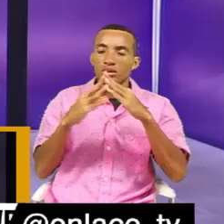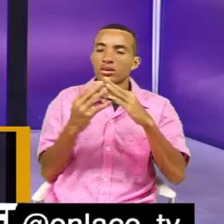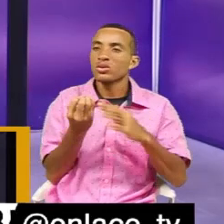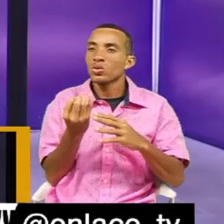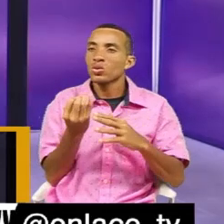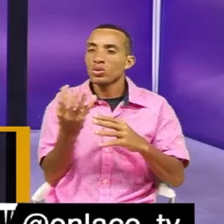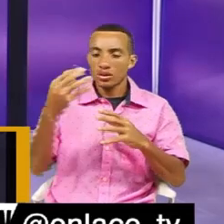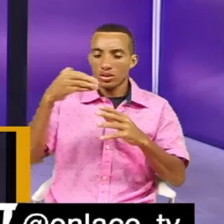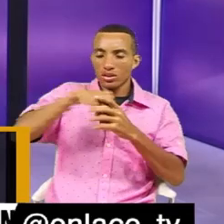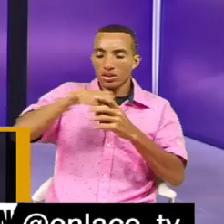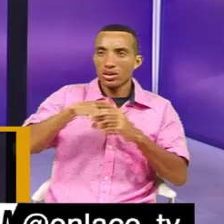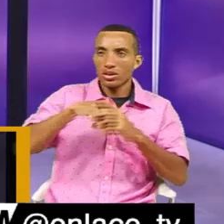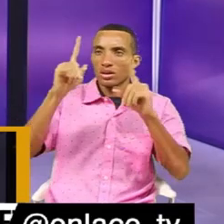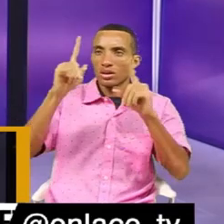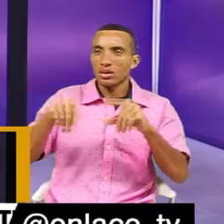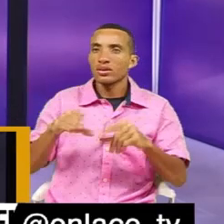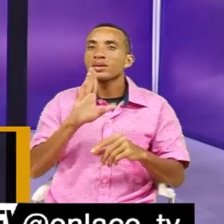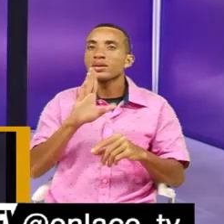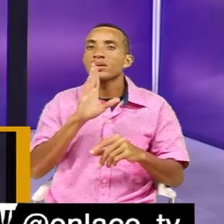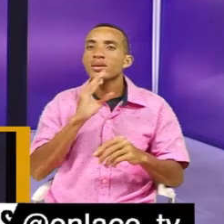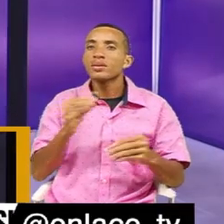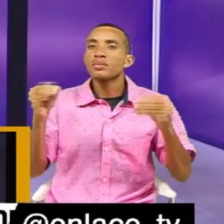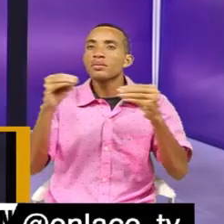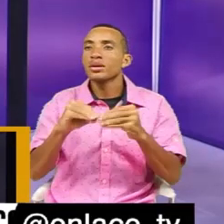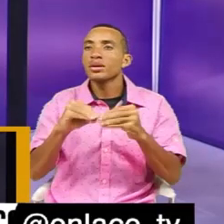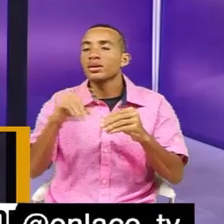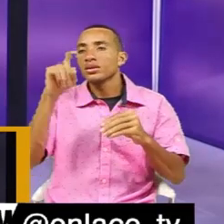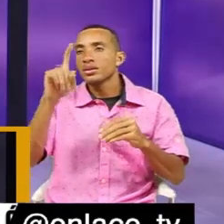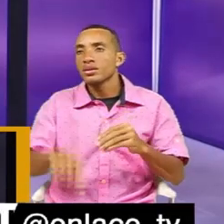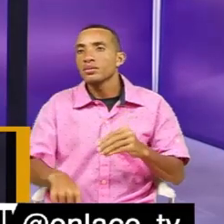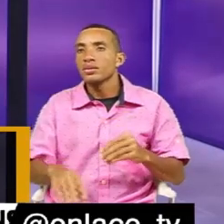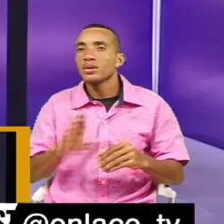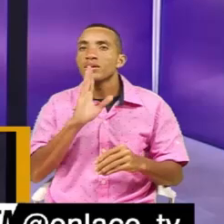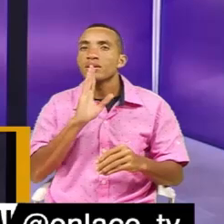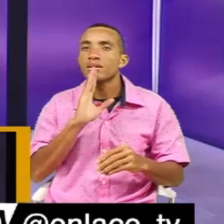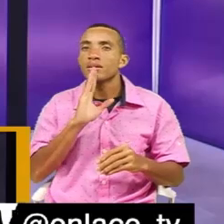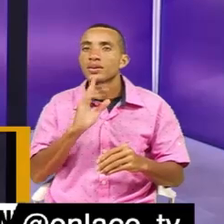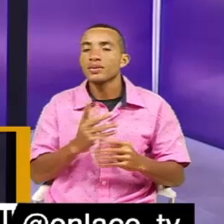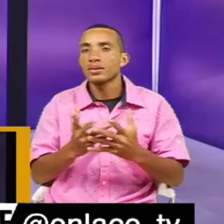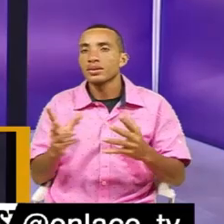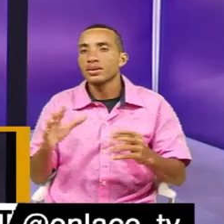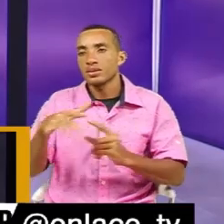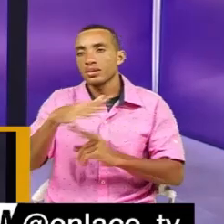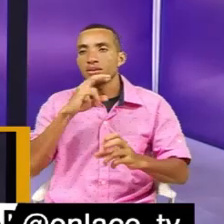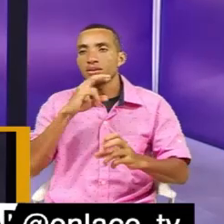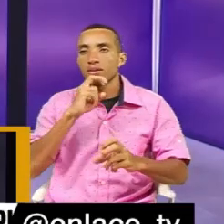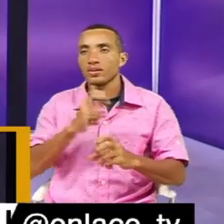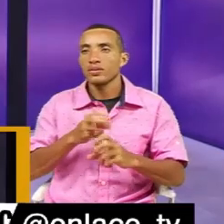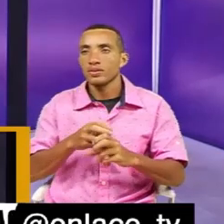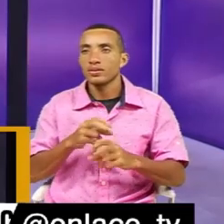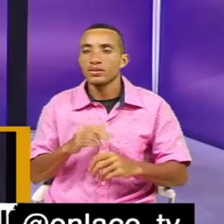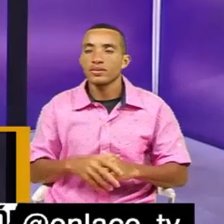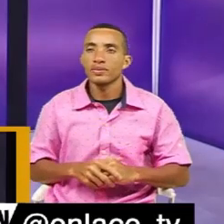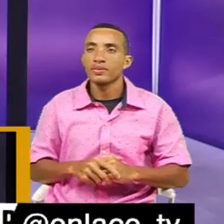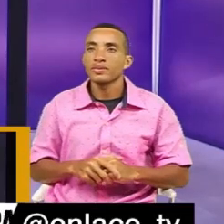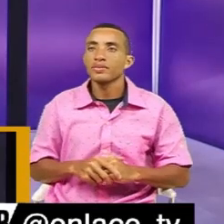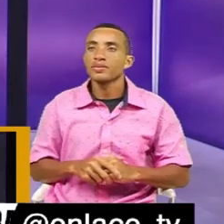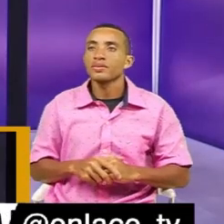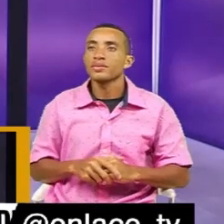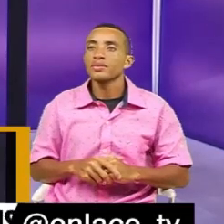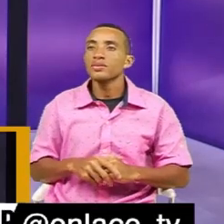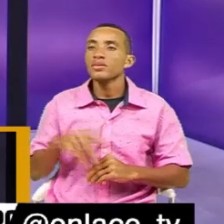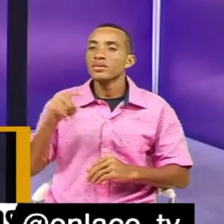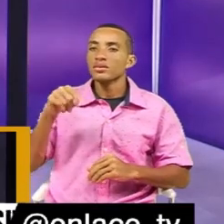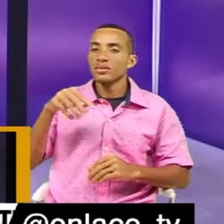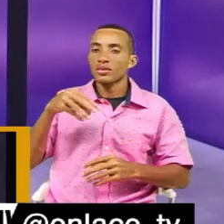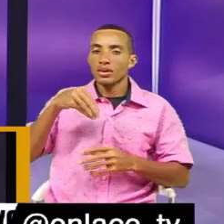¿es ella damnificada y quiénes más en estos momentos se ven afectados por esta situación tan lamentable? Doña Adiela, ¿con quién vive